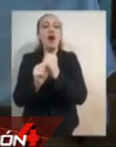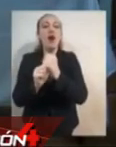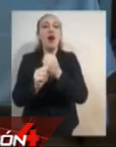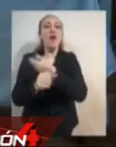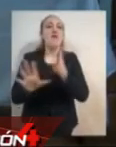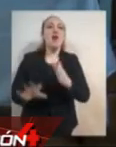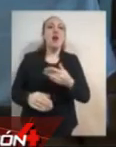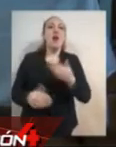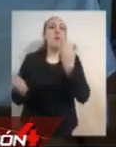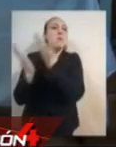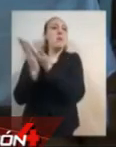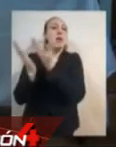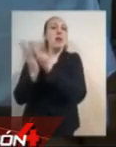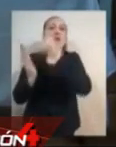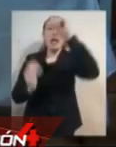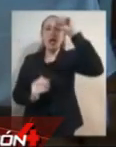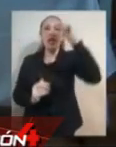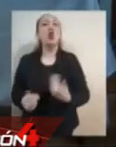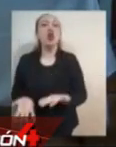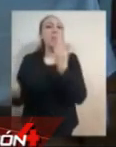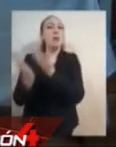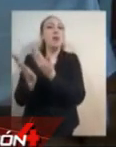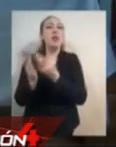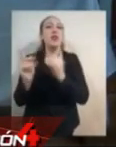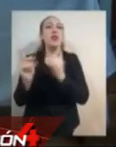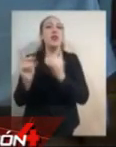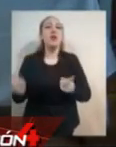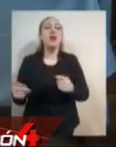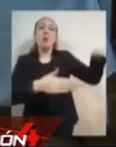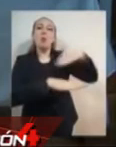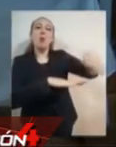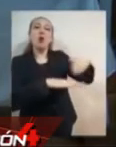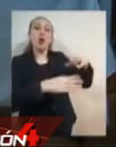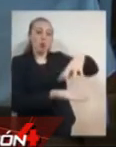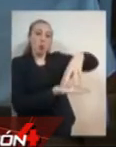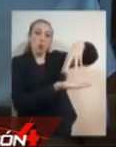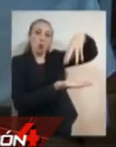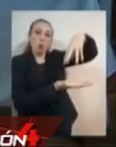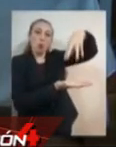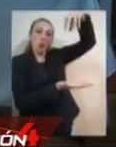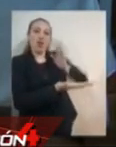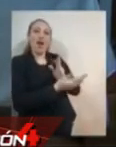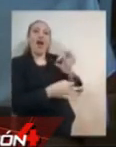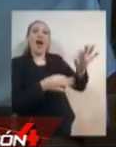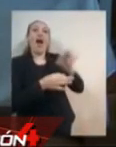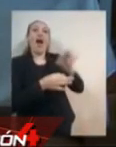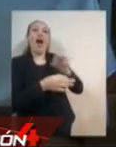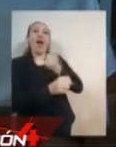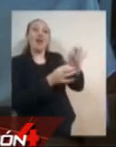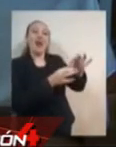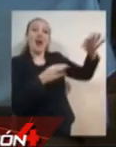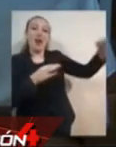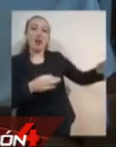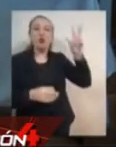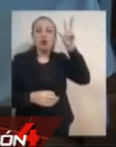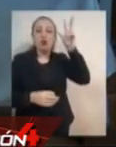Nación, que es la intervención sobre Bustillo desde el monolito hasta el kilómetro 8. Esta